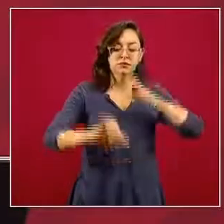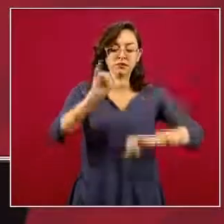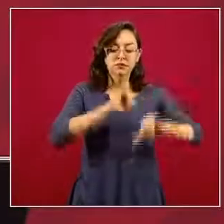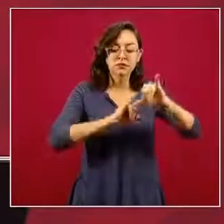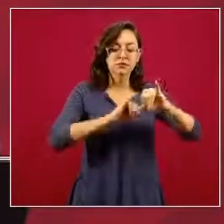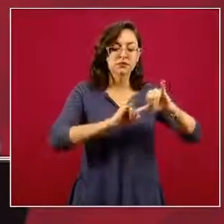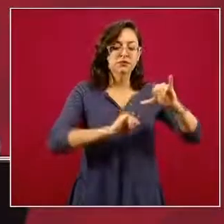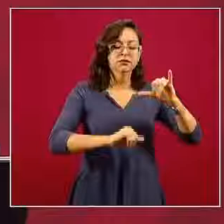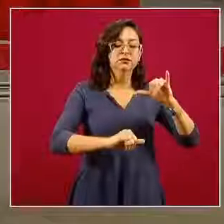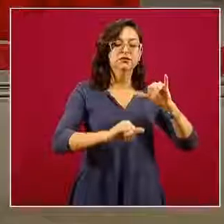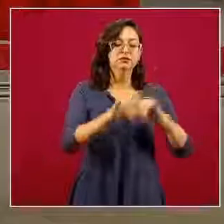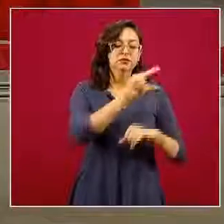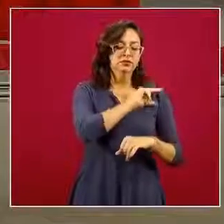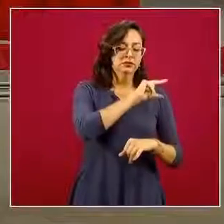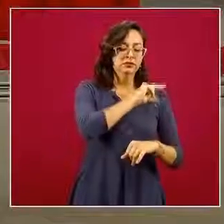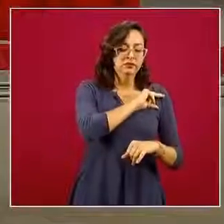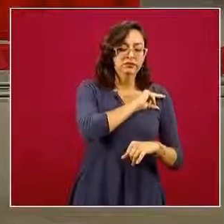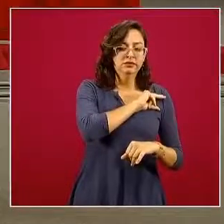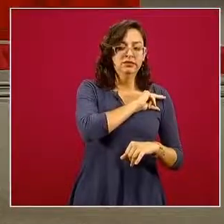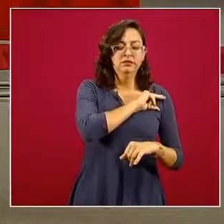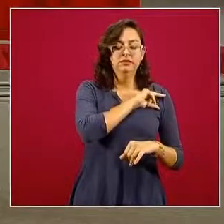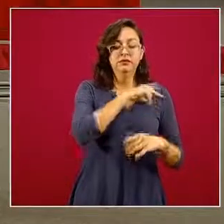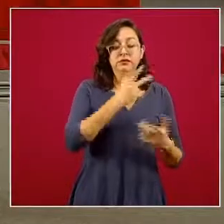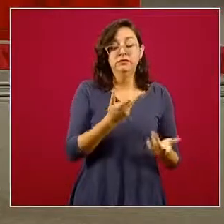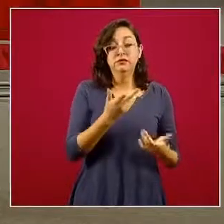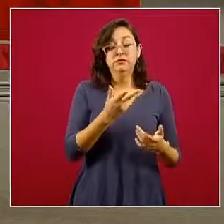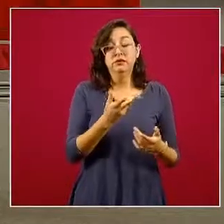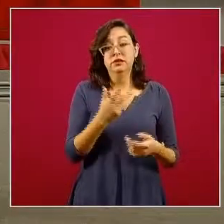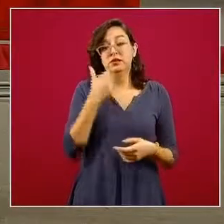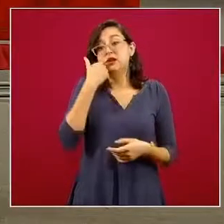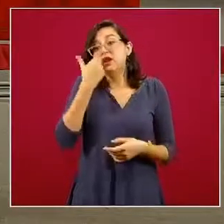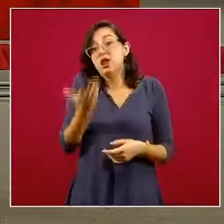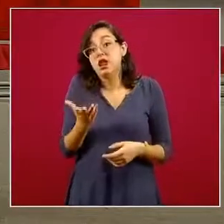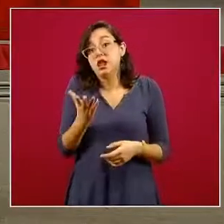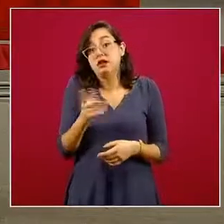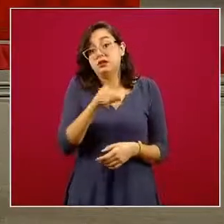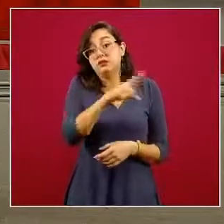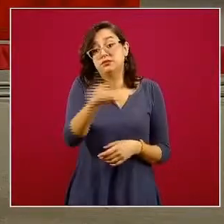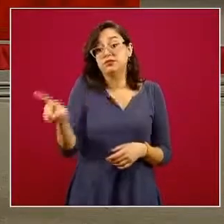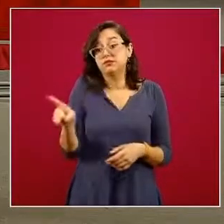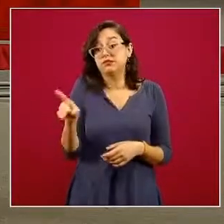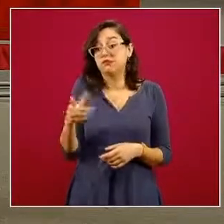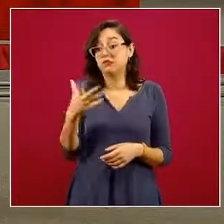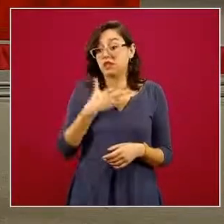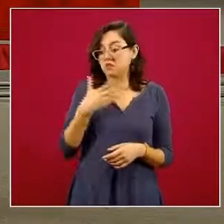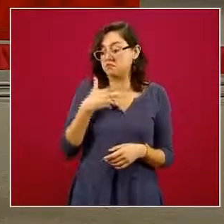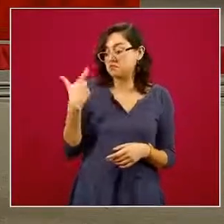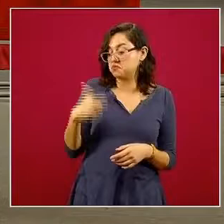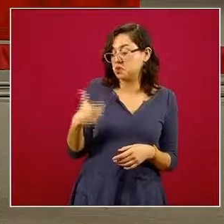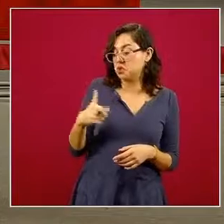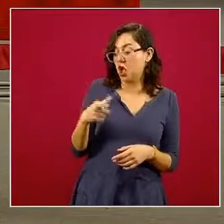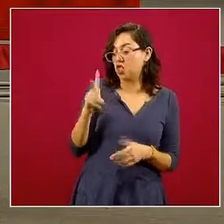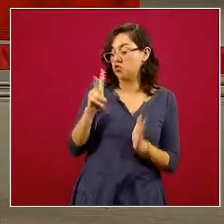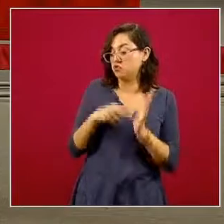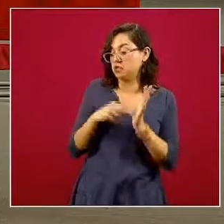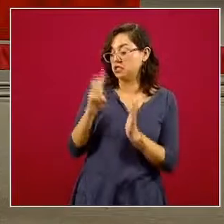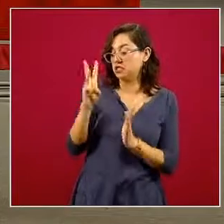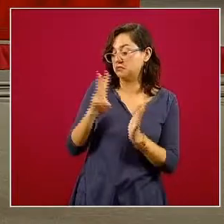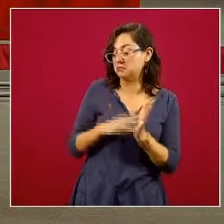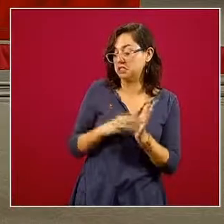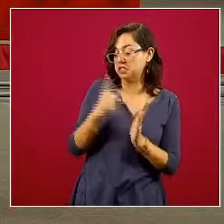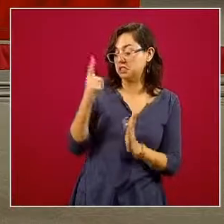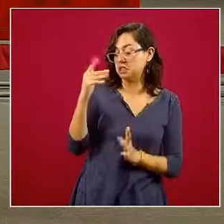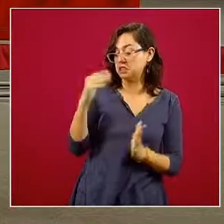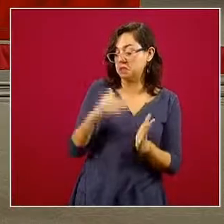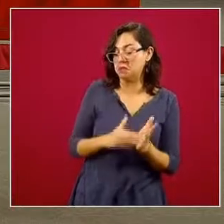laboratorios privados, que son mayormente a complacencia, quien tiene los 2,000 o 3,000 o 7,000 pesos, que es lo que